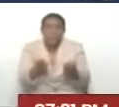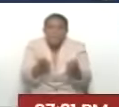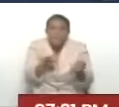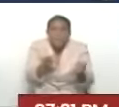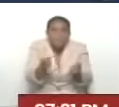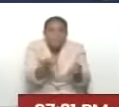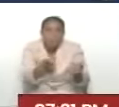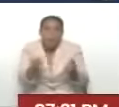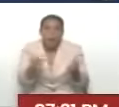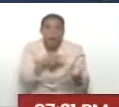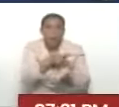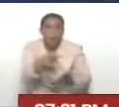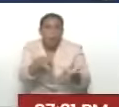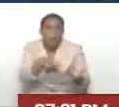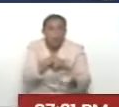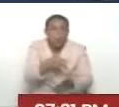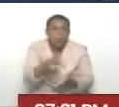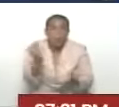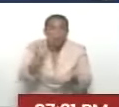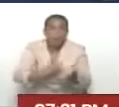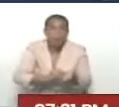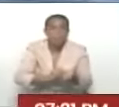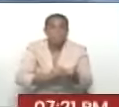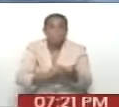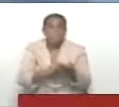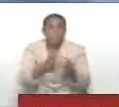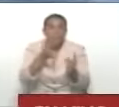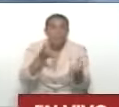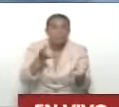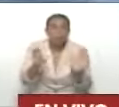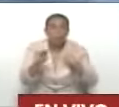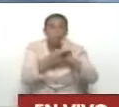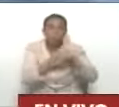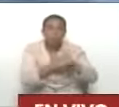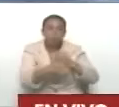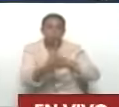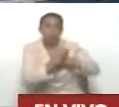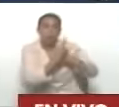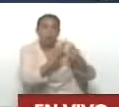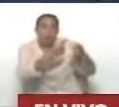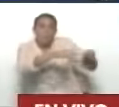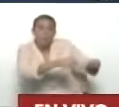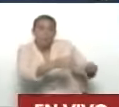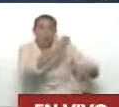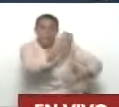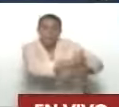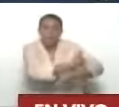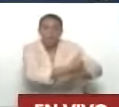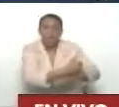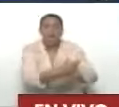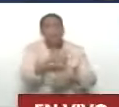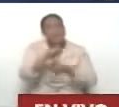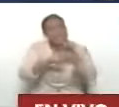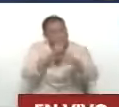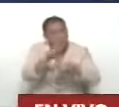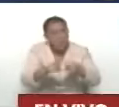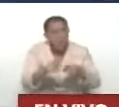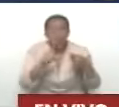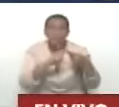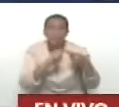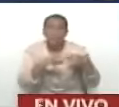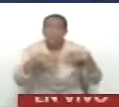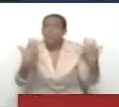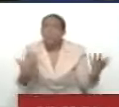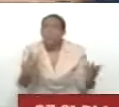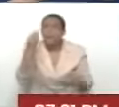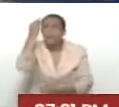tema de otra vez regresar al tema de las sanciones. Entonces mi pregunta, en medio de ese contexto, es